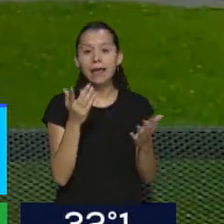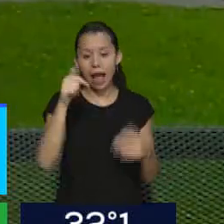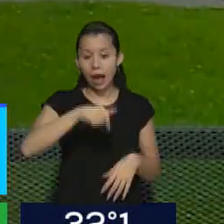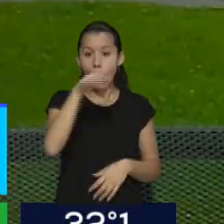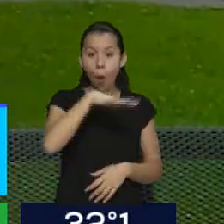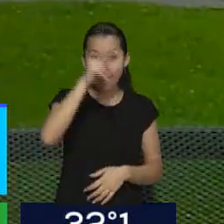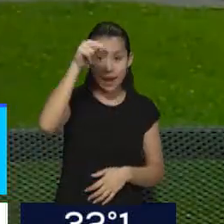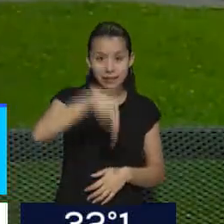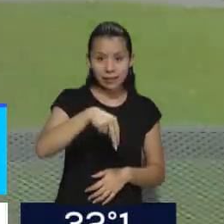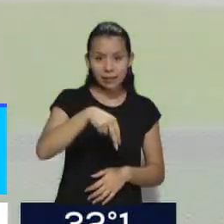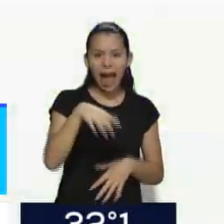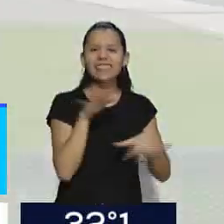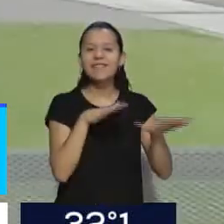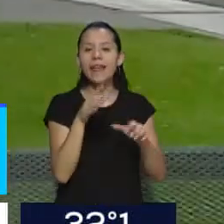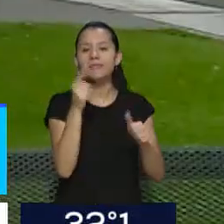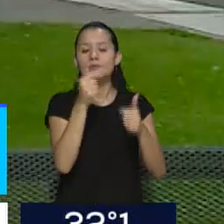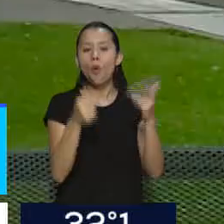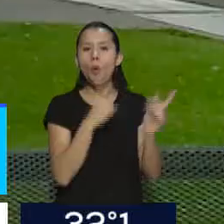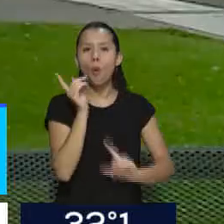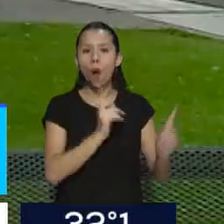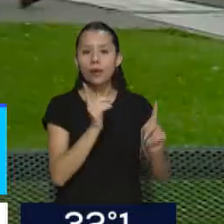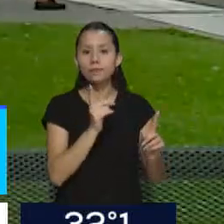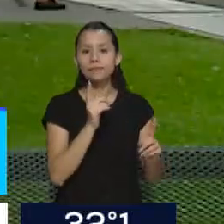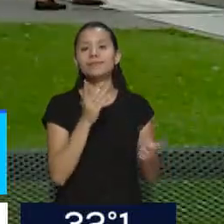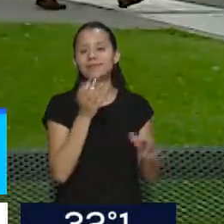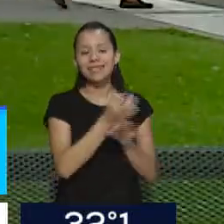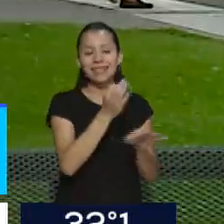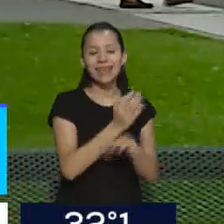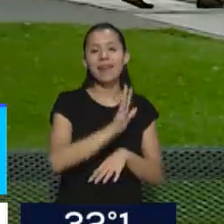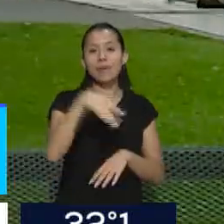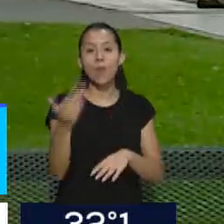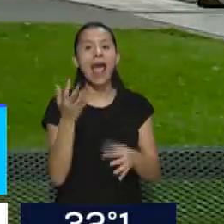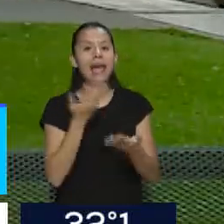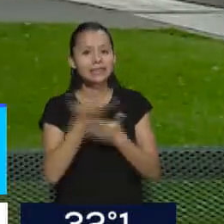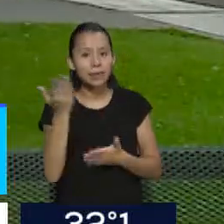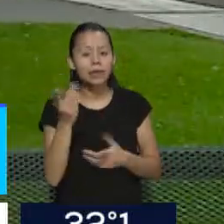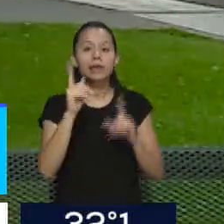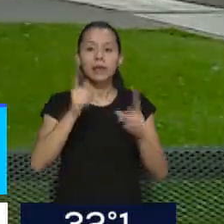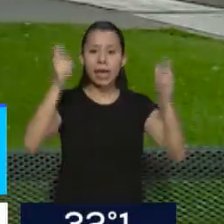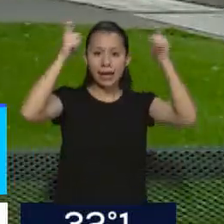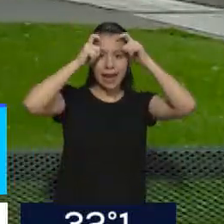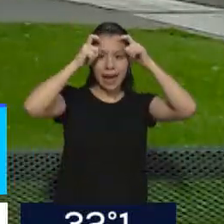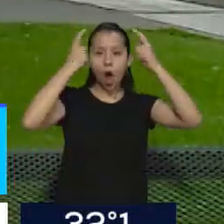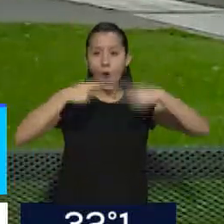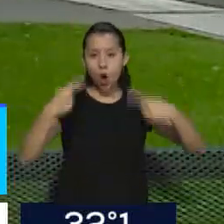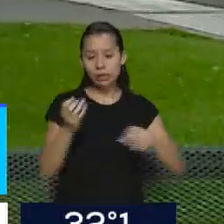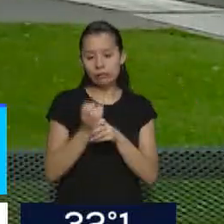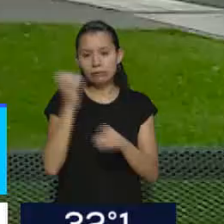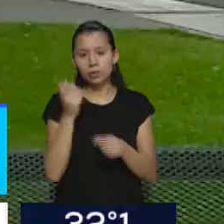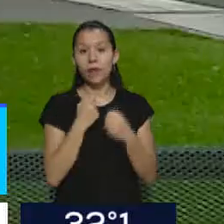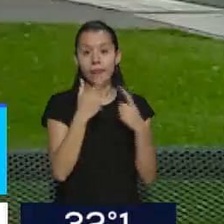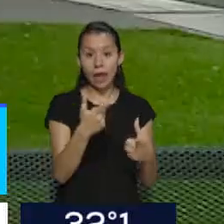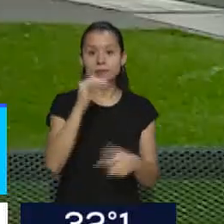Güemes en sí. Lo más importante es que la reina vuelva a usar los atributos, que eso para nosotros, o sea, nosotros celebramos eso porque en